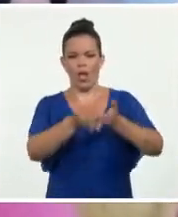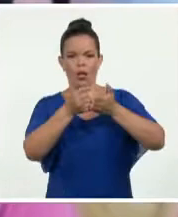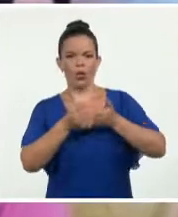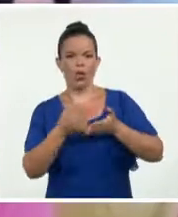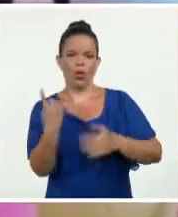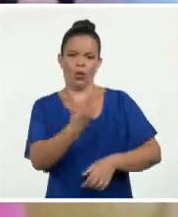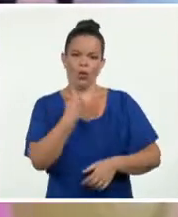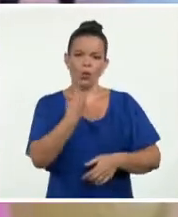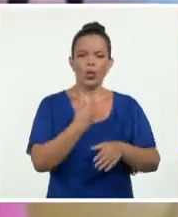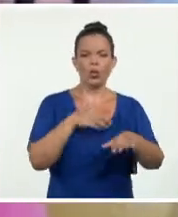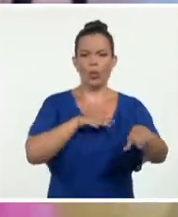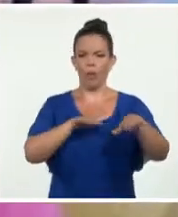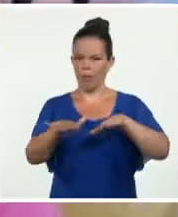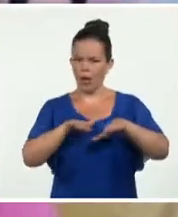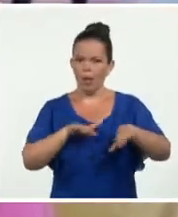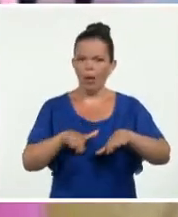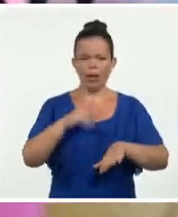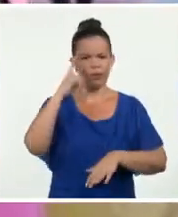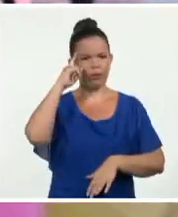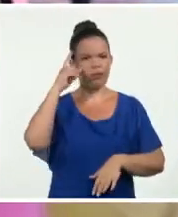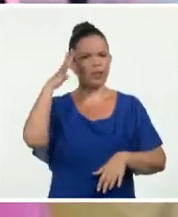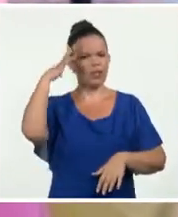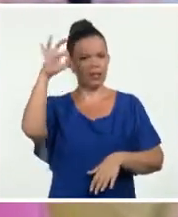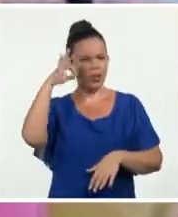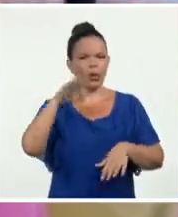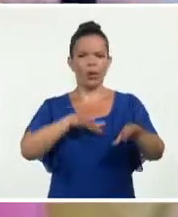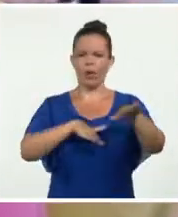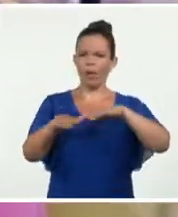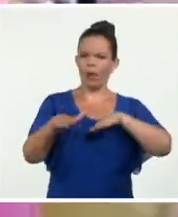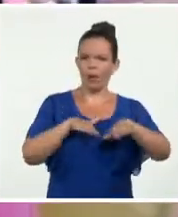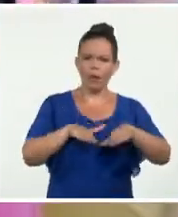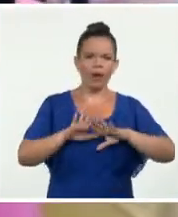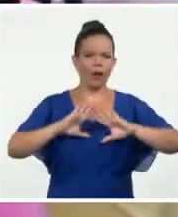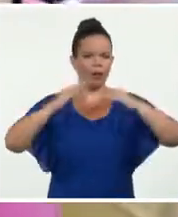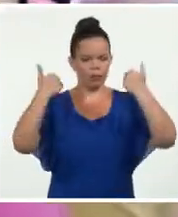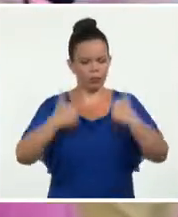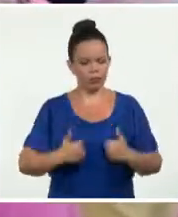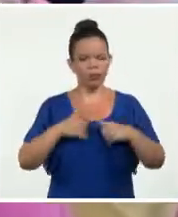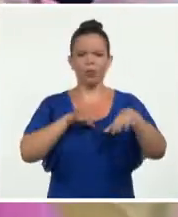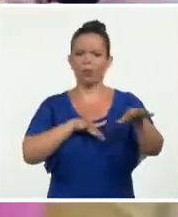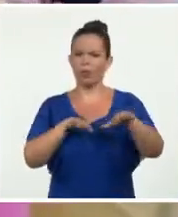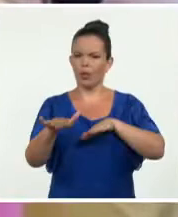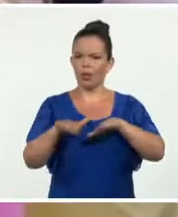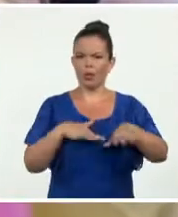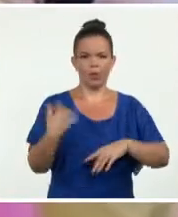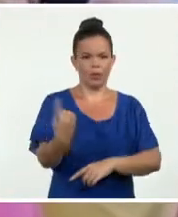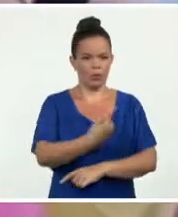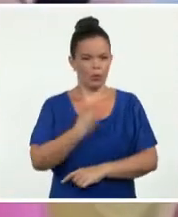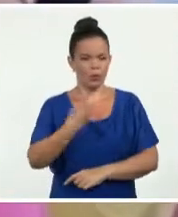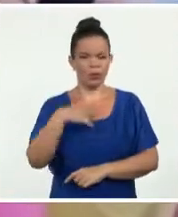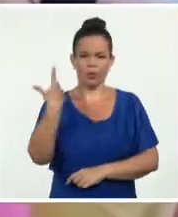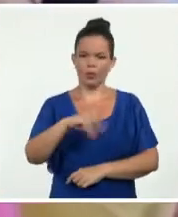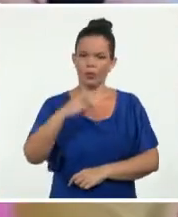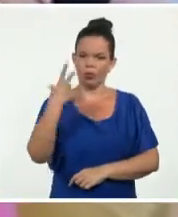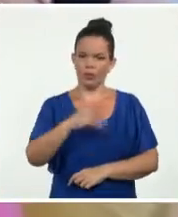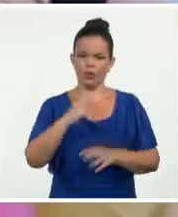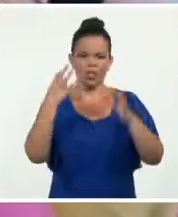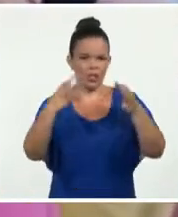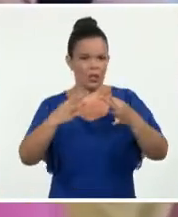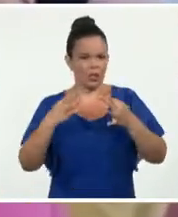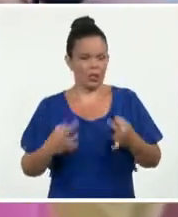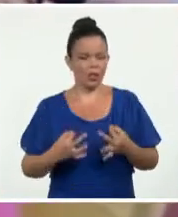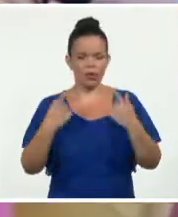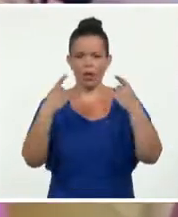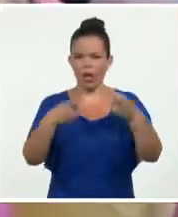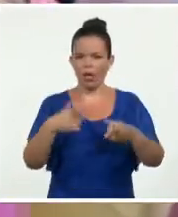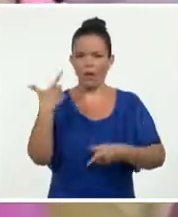ir para allá y estamos listos para dar lo mejor de nosotros, como siempre, y como somos los guerreros nosotros, los cubanos, que siempre estamos guerreando y fajados ahí,